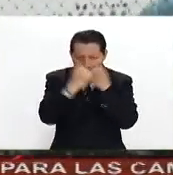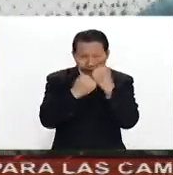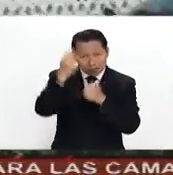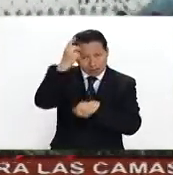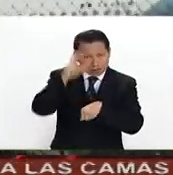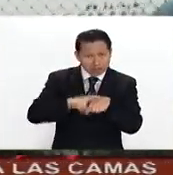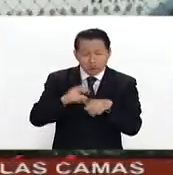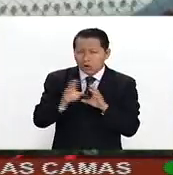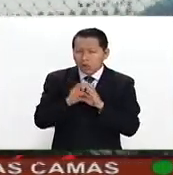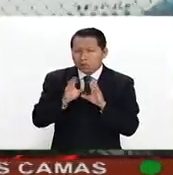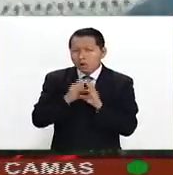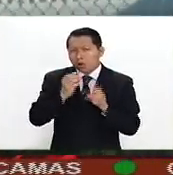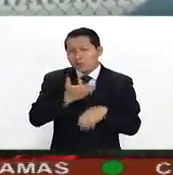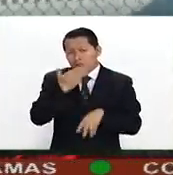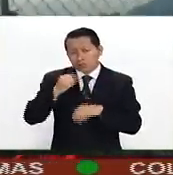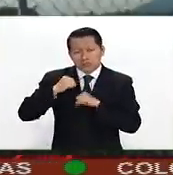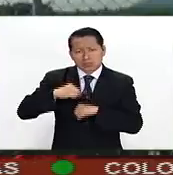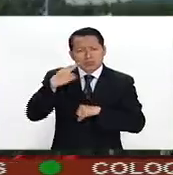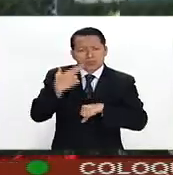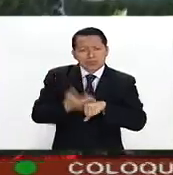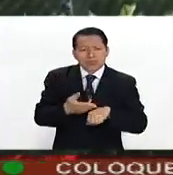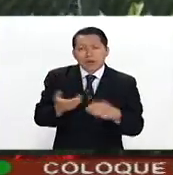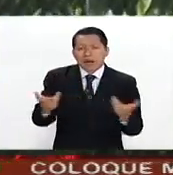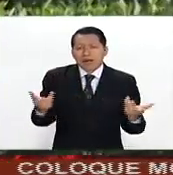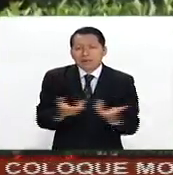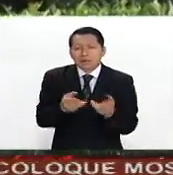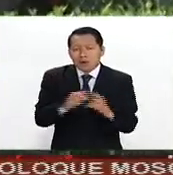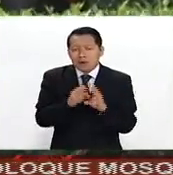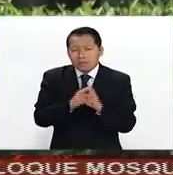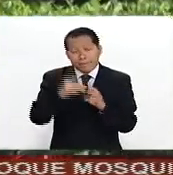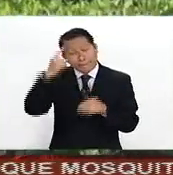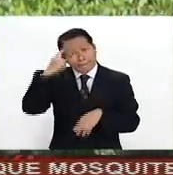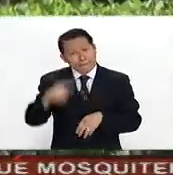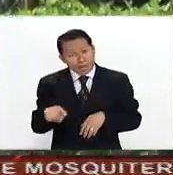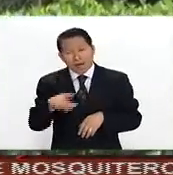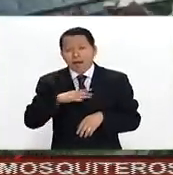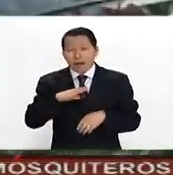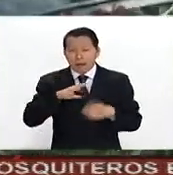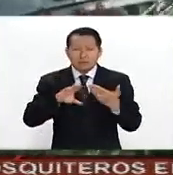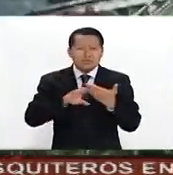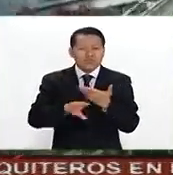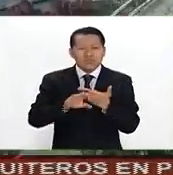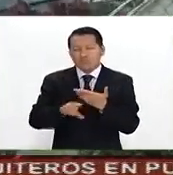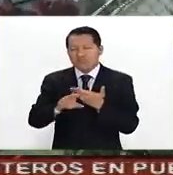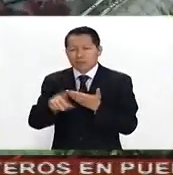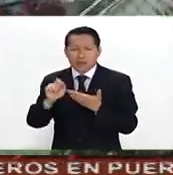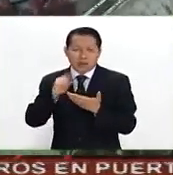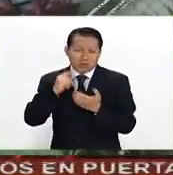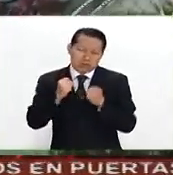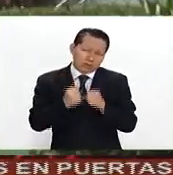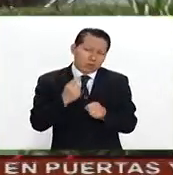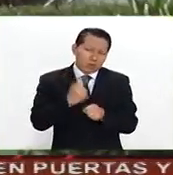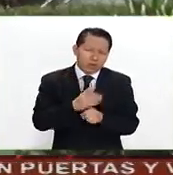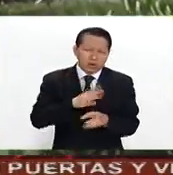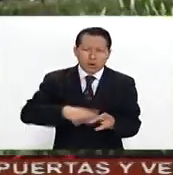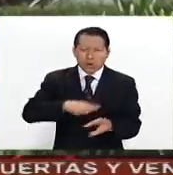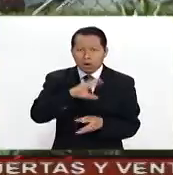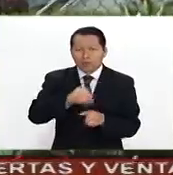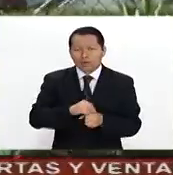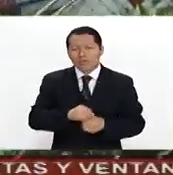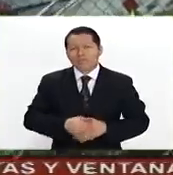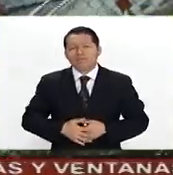son emitidas regularmente por las autoridades, precisamente como una medida preventiva de seguridad